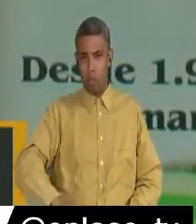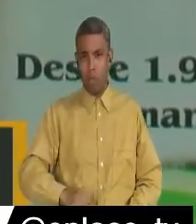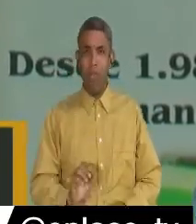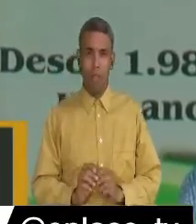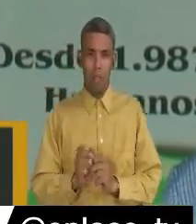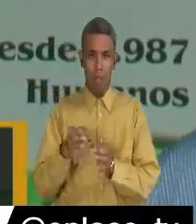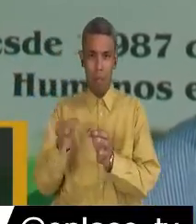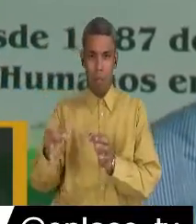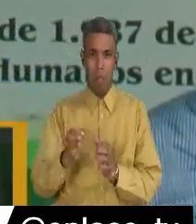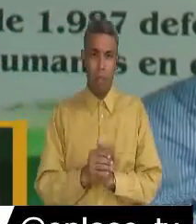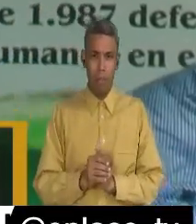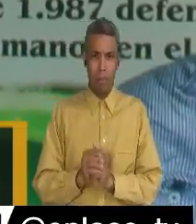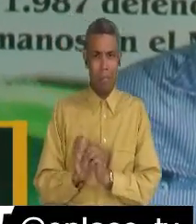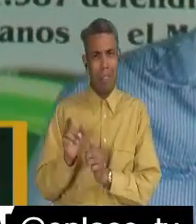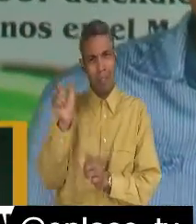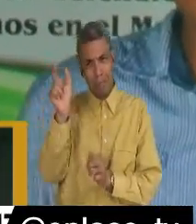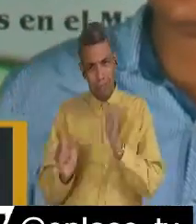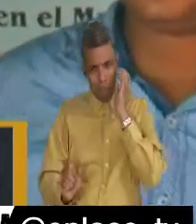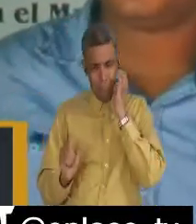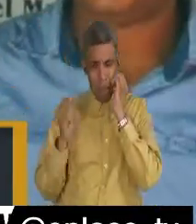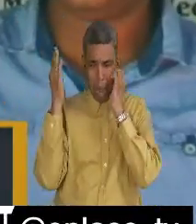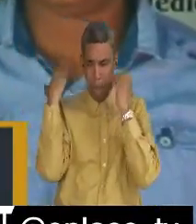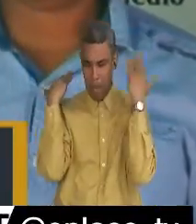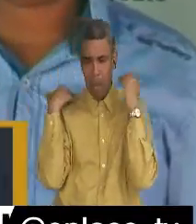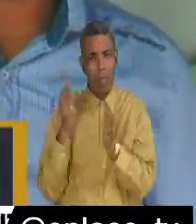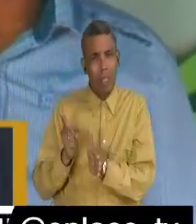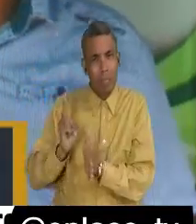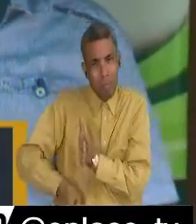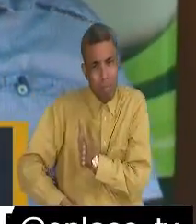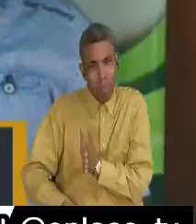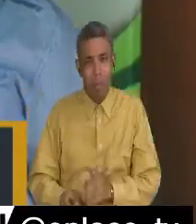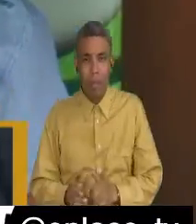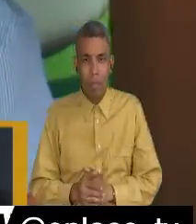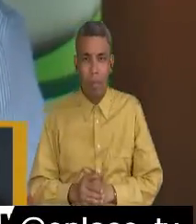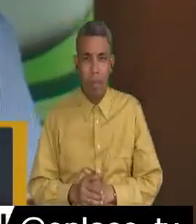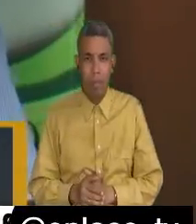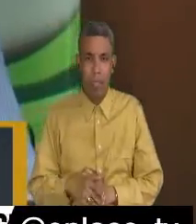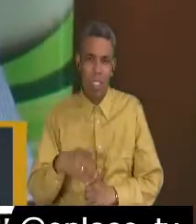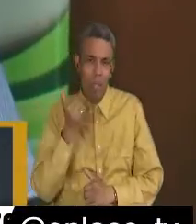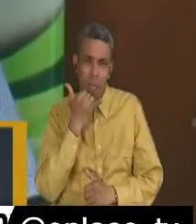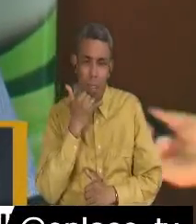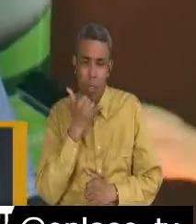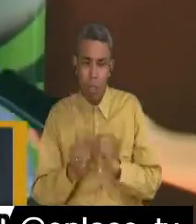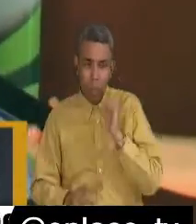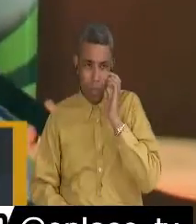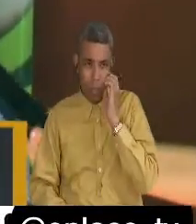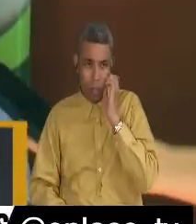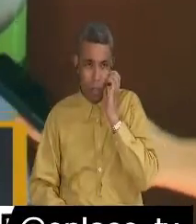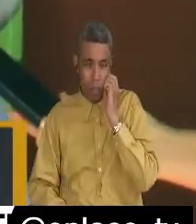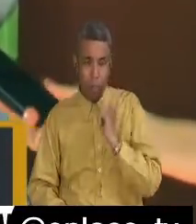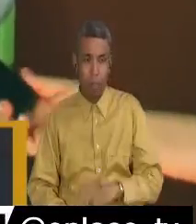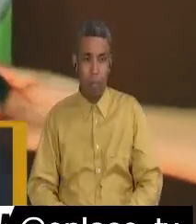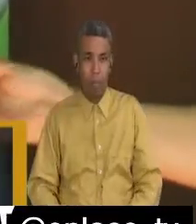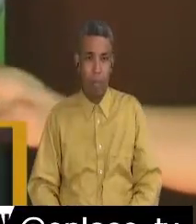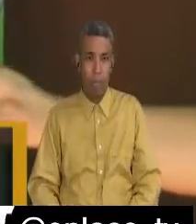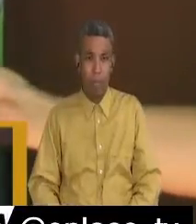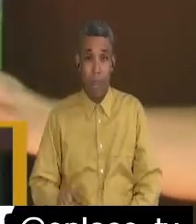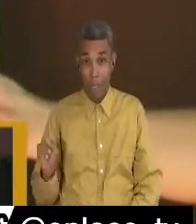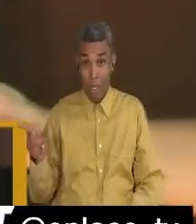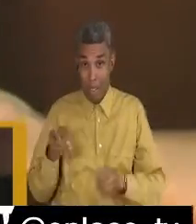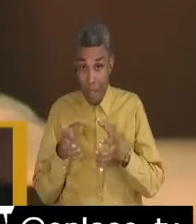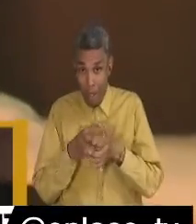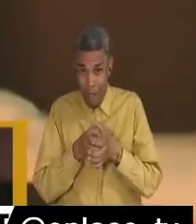Andrés Mauricio Cortiz, ¿qué fue lo que ocurrió? Con las buenas tardes. Muy buenas tardes. En las últimas horas, pues